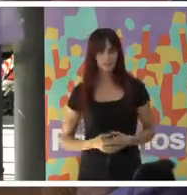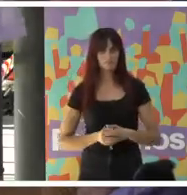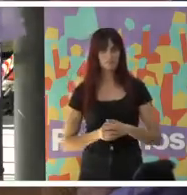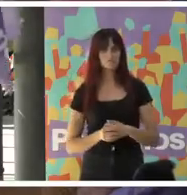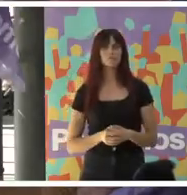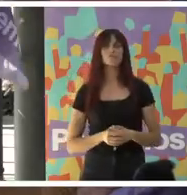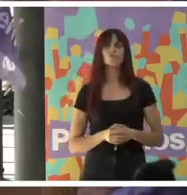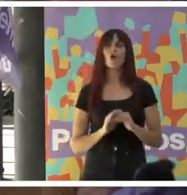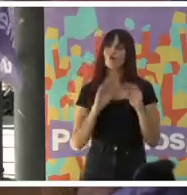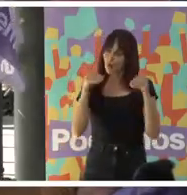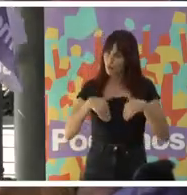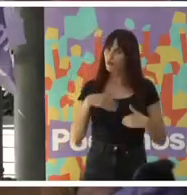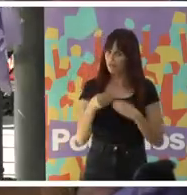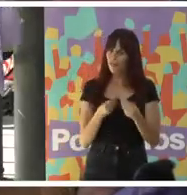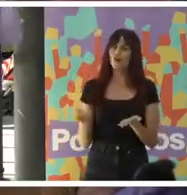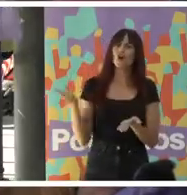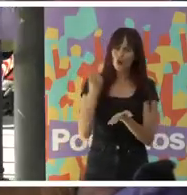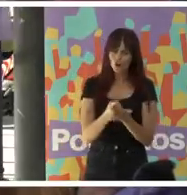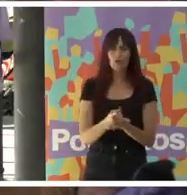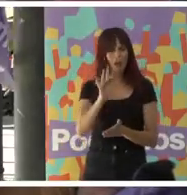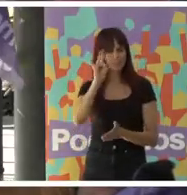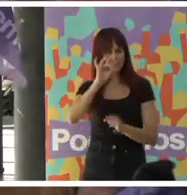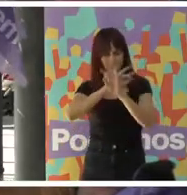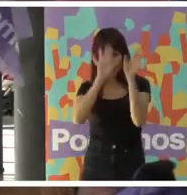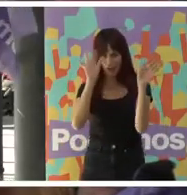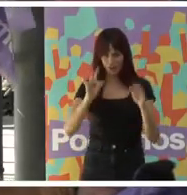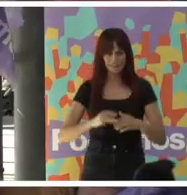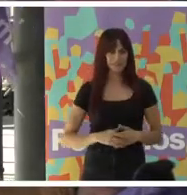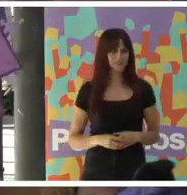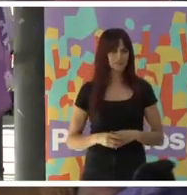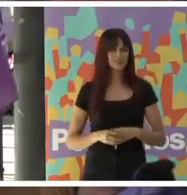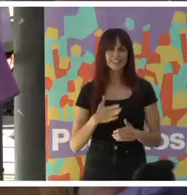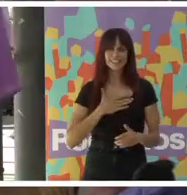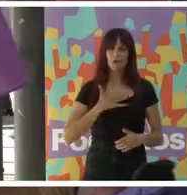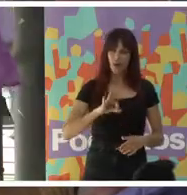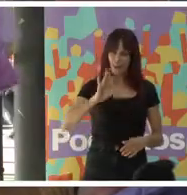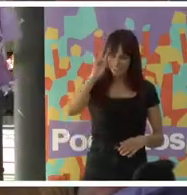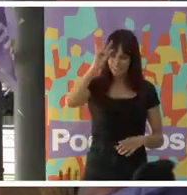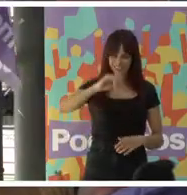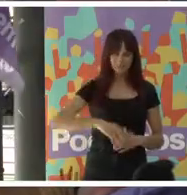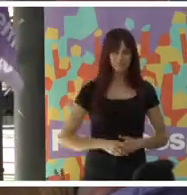lo vamos a volver a hacer. ¡Claro que lo vamos a volver a hacer! ¡Sí se puede!